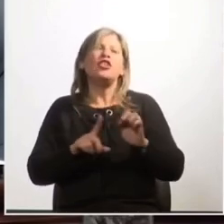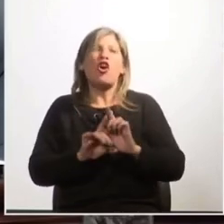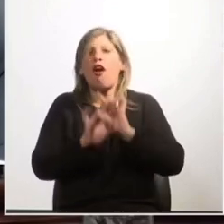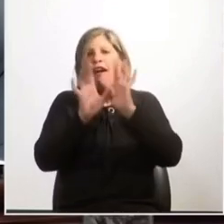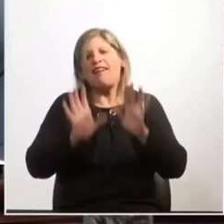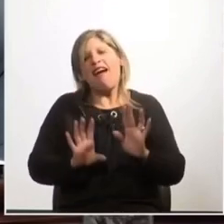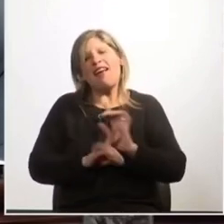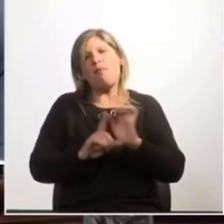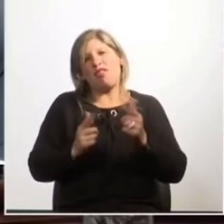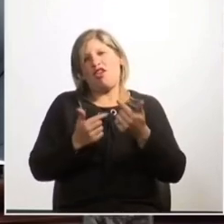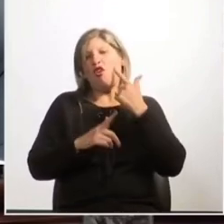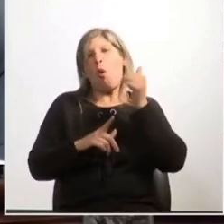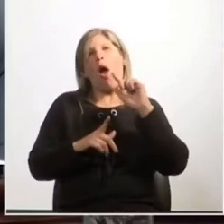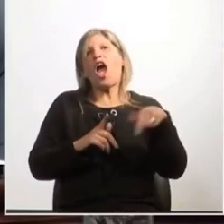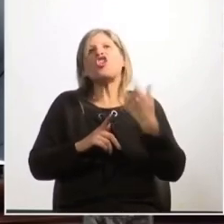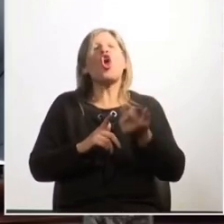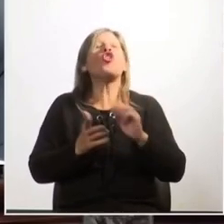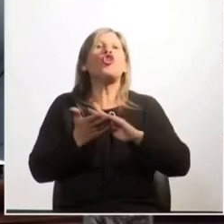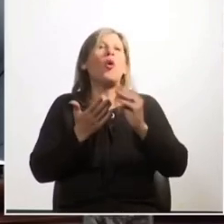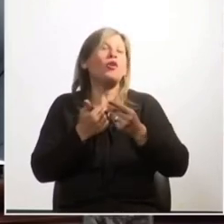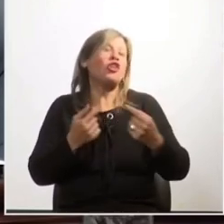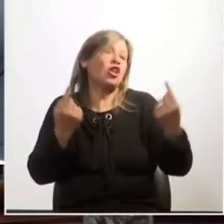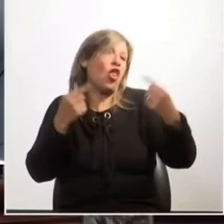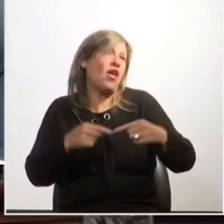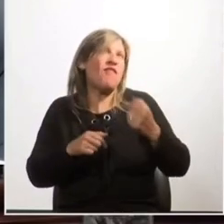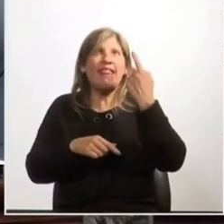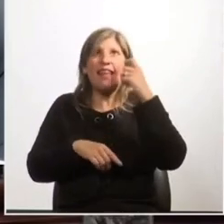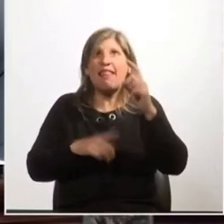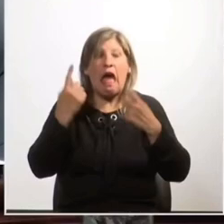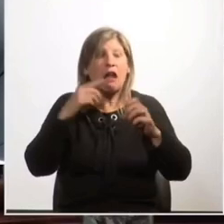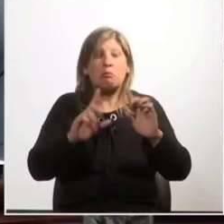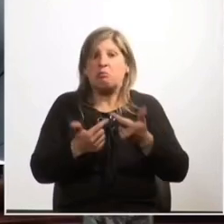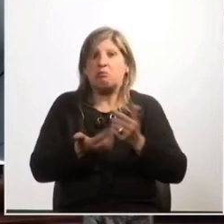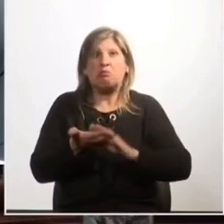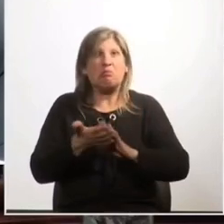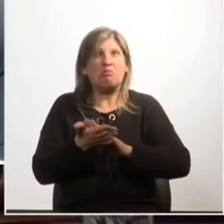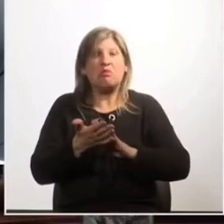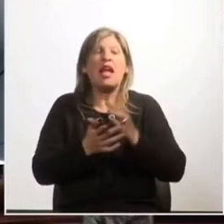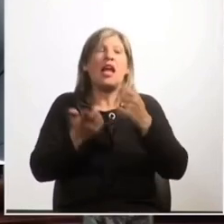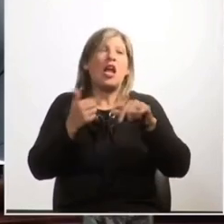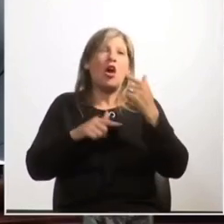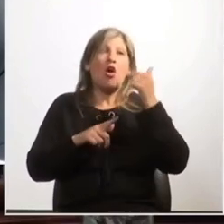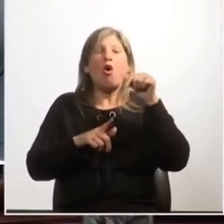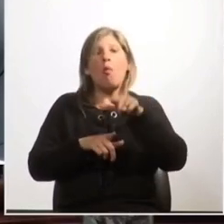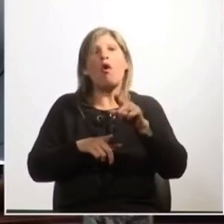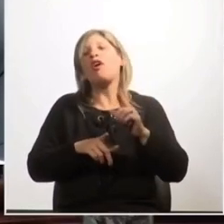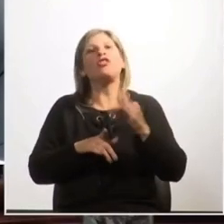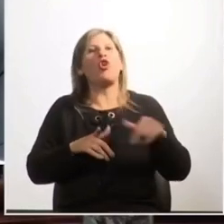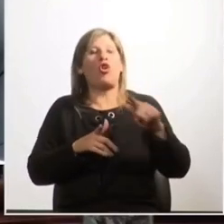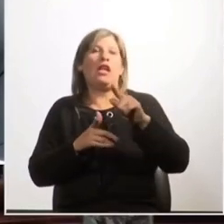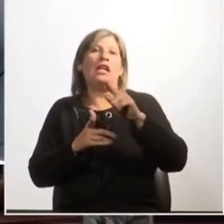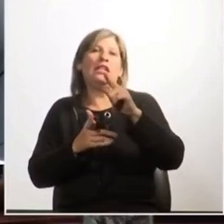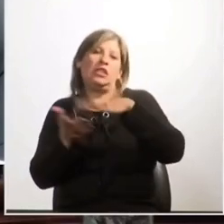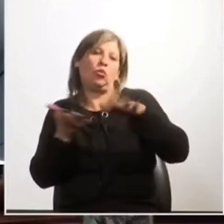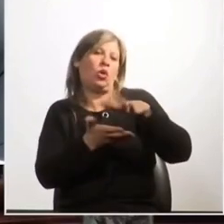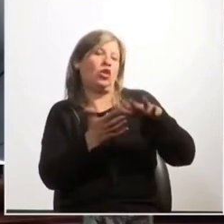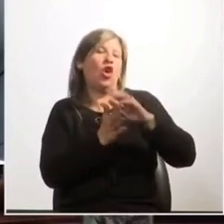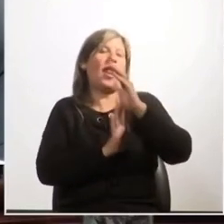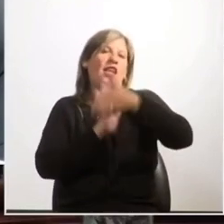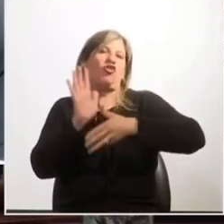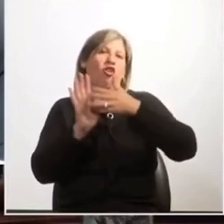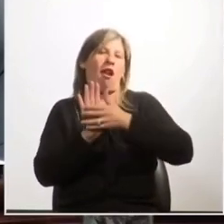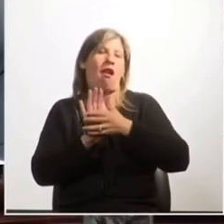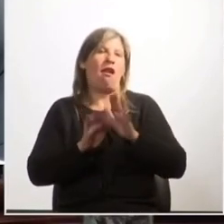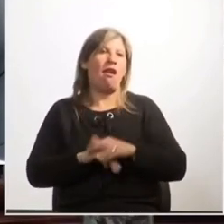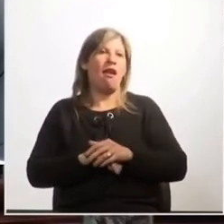otras iniciativas, proyectos, debates o ideas como sucede en casi todos los campos de la realidad nacional. Considerando